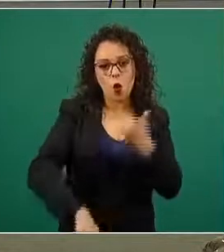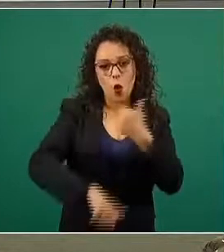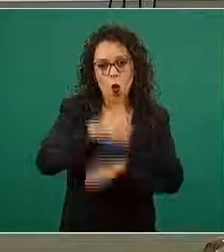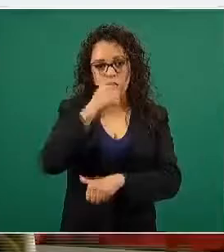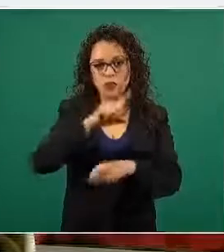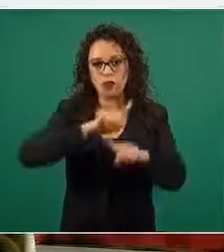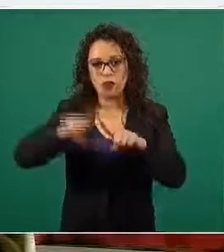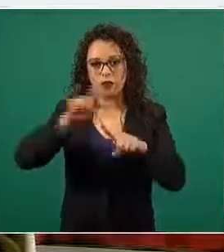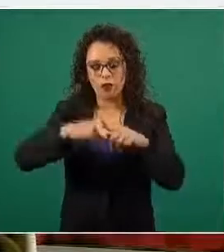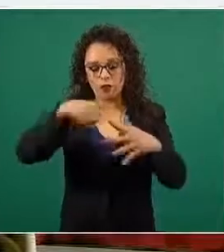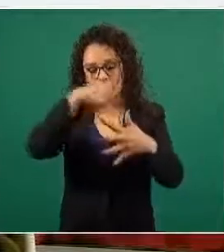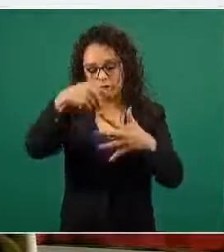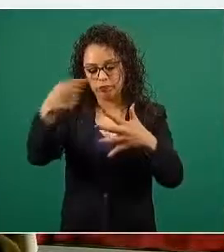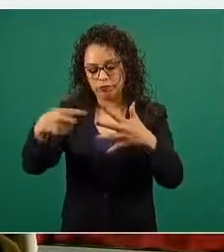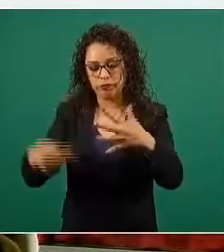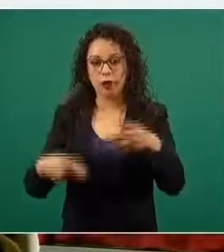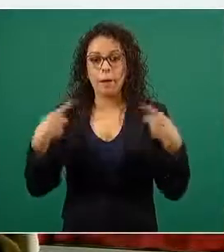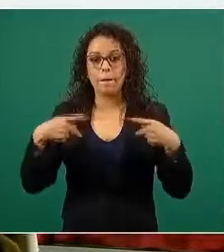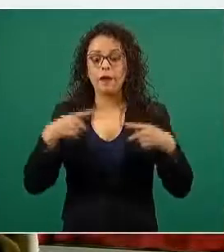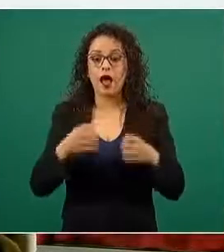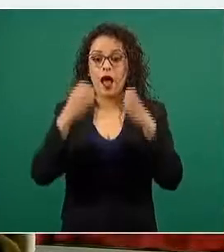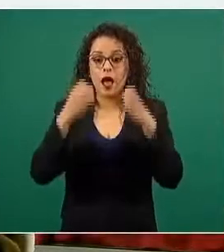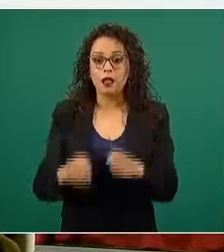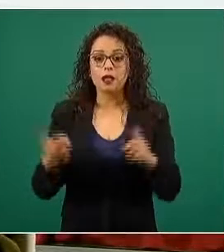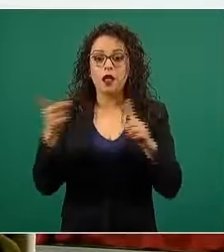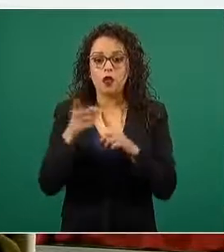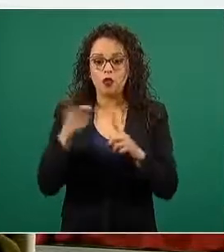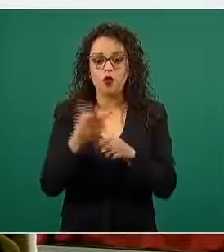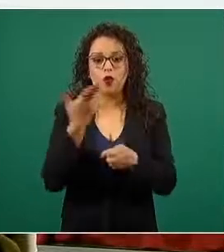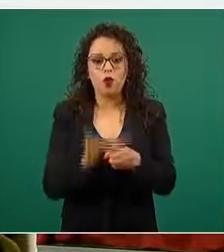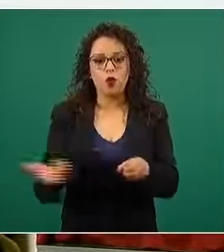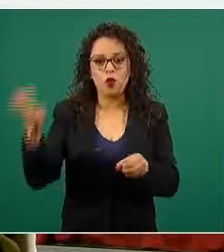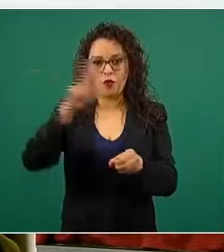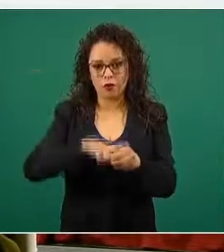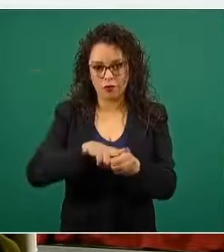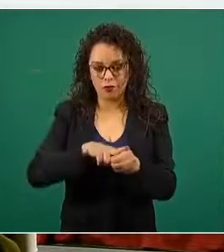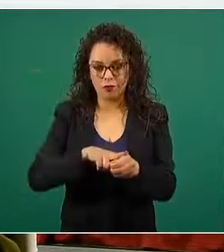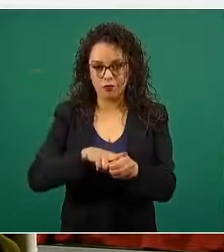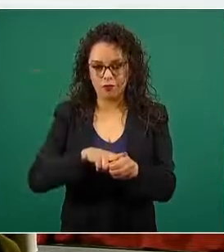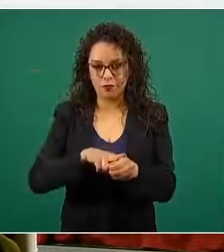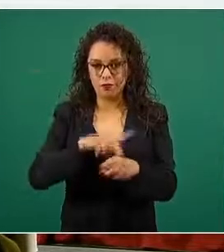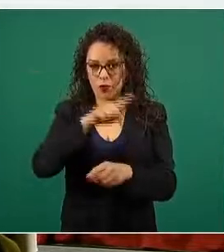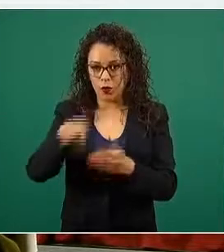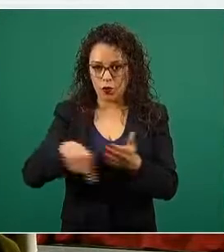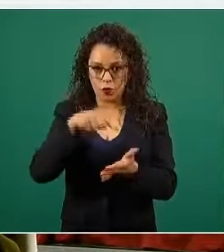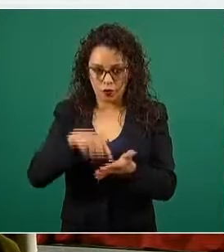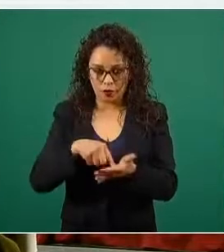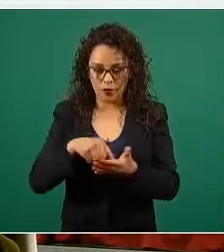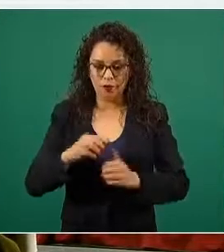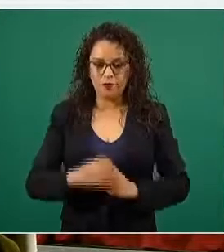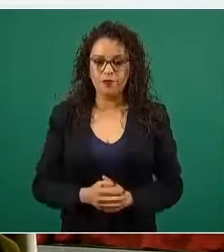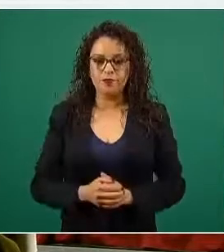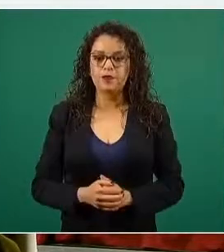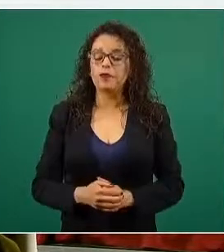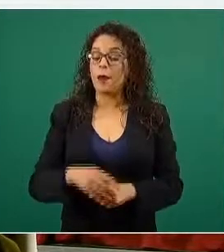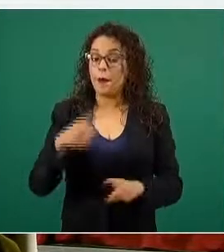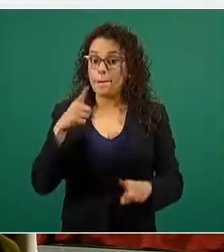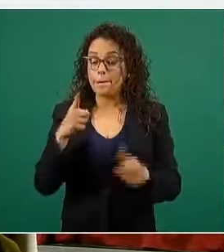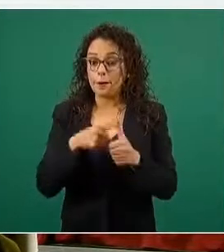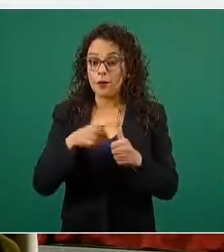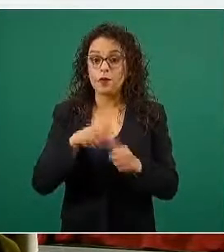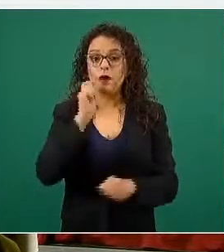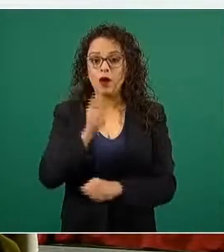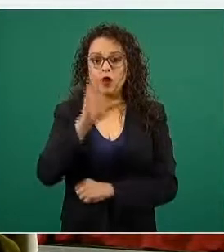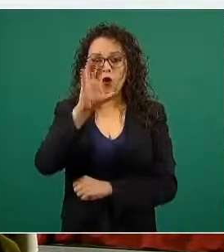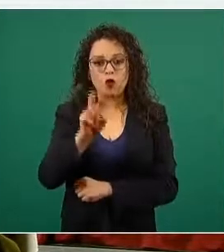laborales del personal que está presente en esas instalaciones clínicas, empezando por las instalaciones COVID y las